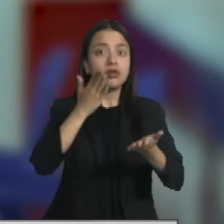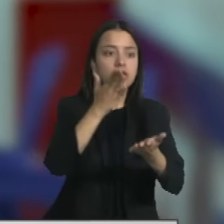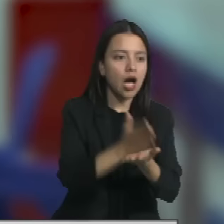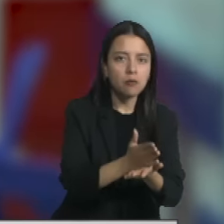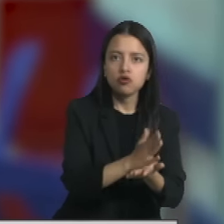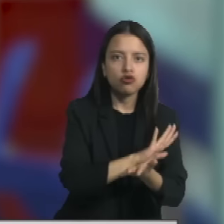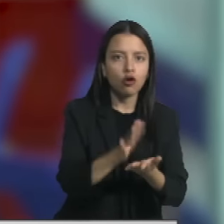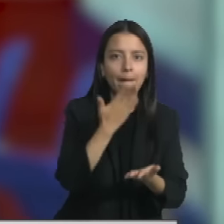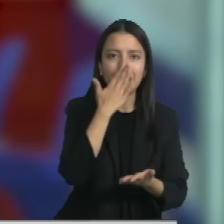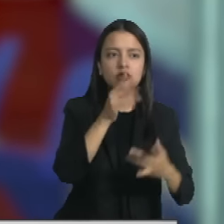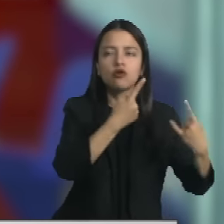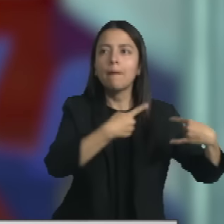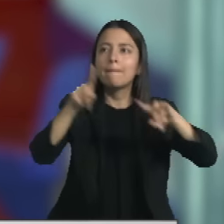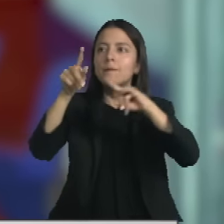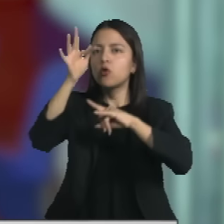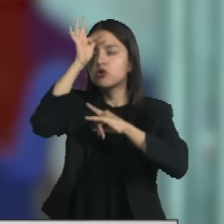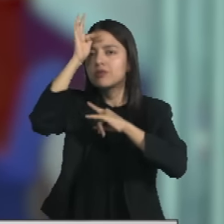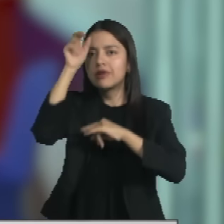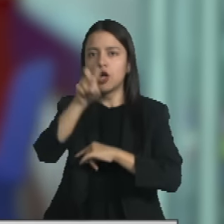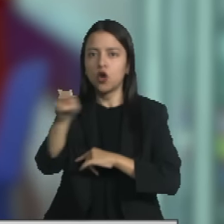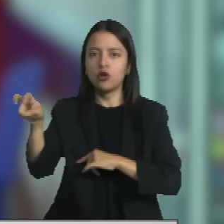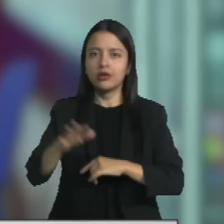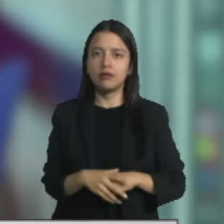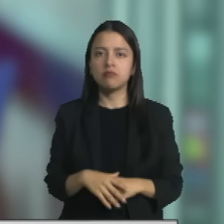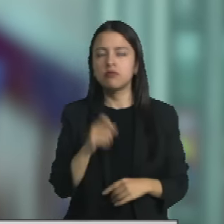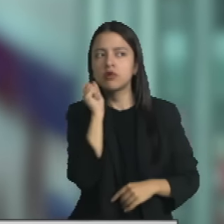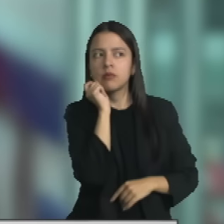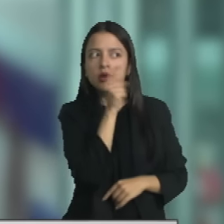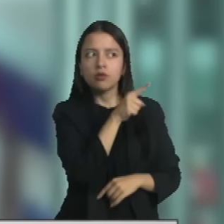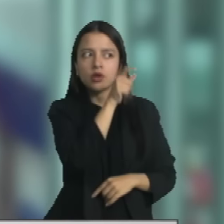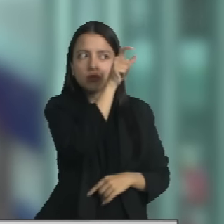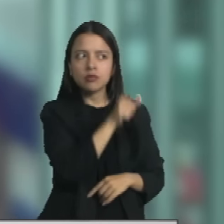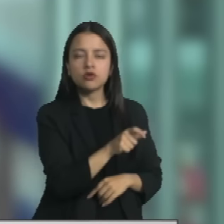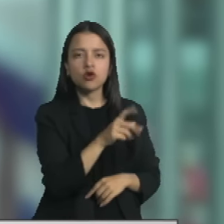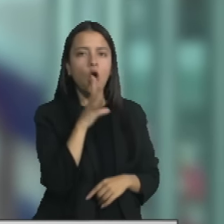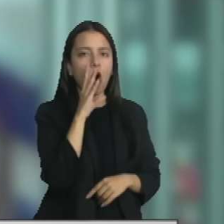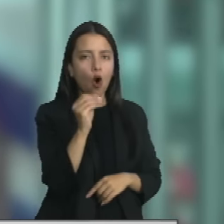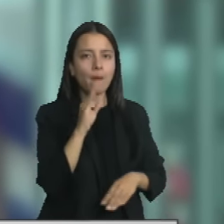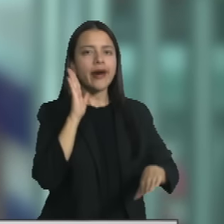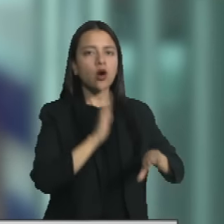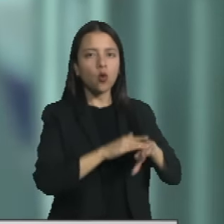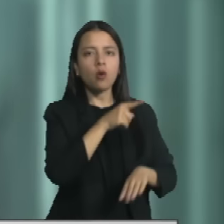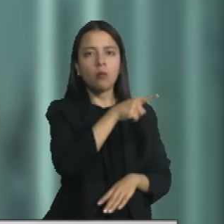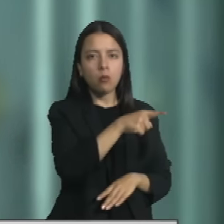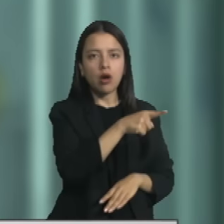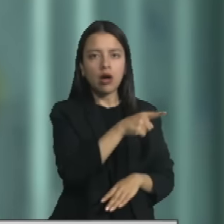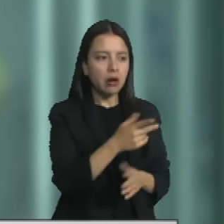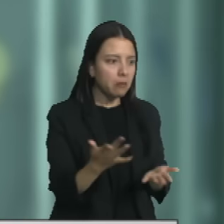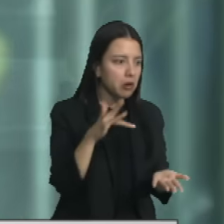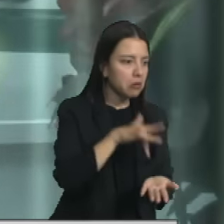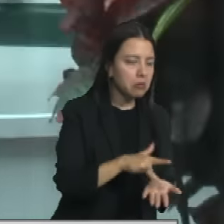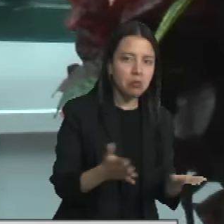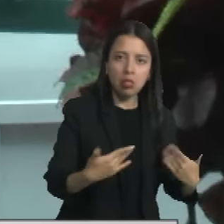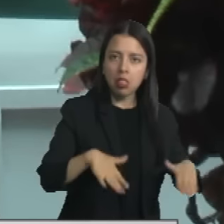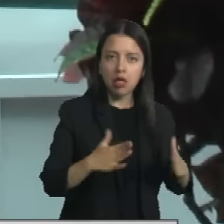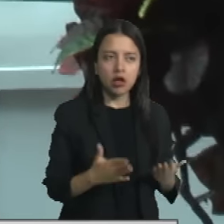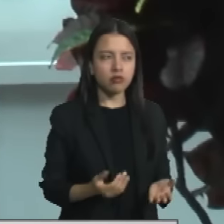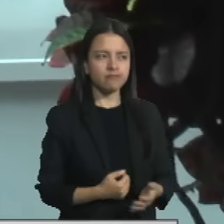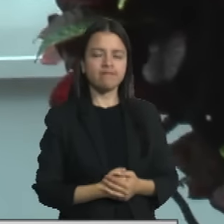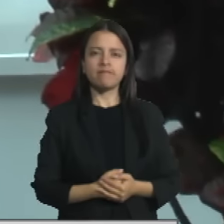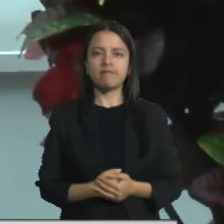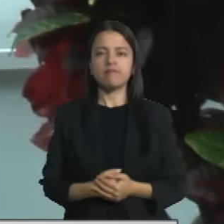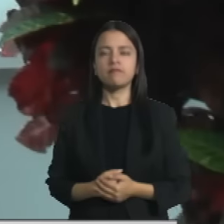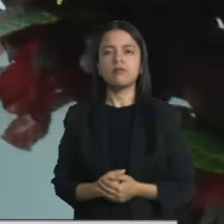Norte. Al indagar por el victimario, pues nos dicen que es la pareja sentimental, pero que ya no se encuentra en el sitio.